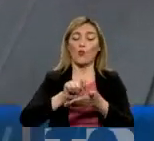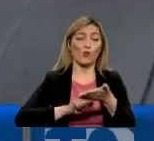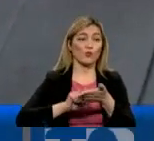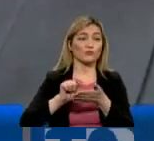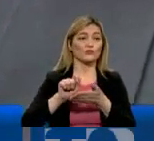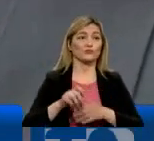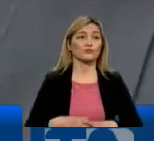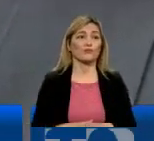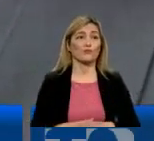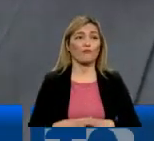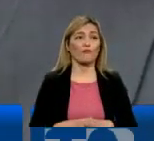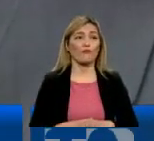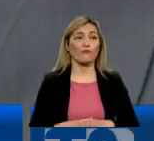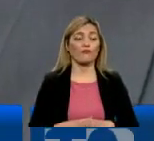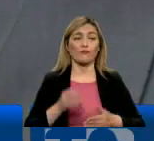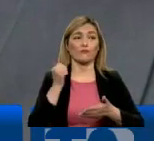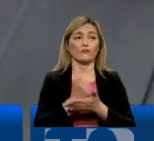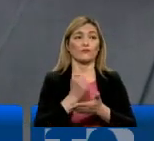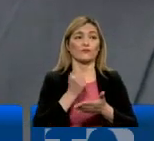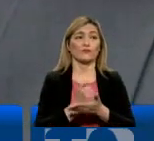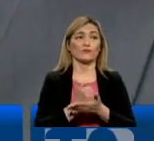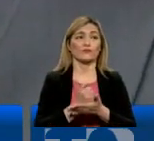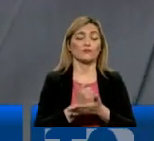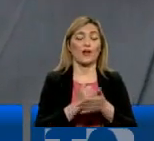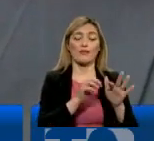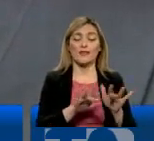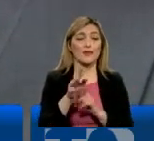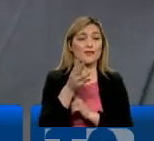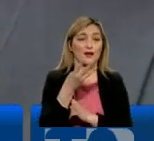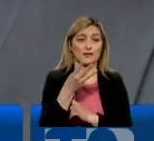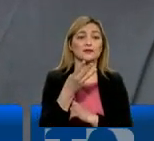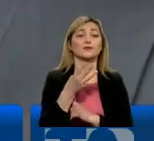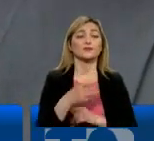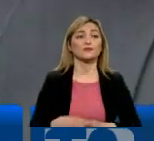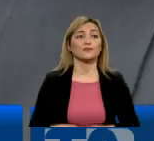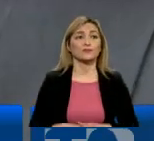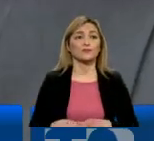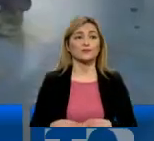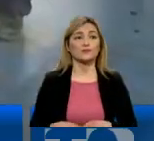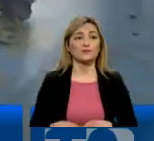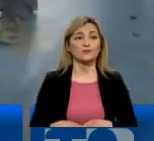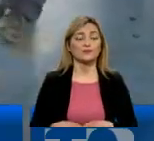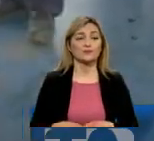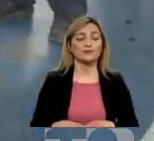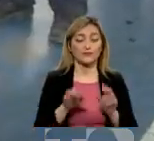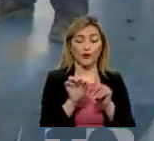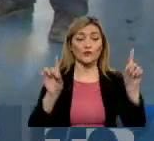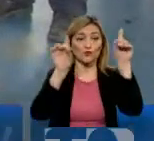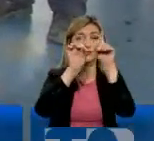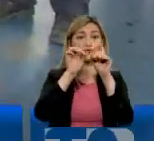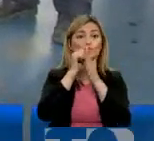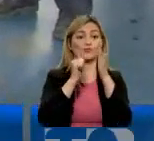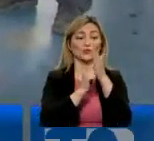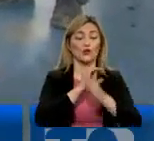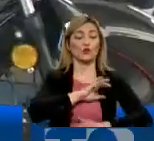tendrán la opción de hacer la matriculación mediante el módulo digital que hemos dispuesto en la página de la agencia metropolitana de tránsito según datos de la agencia